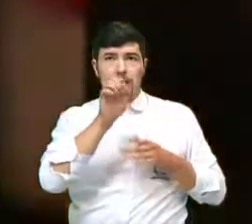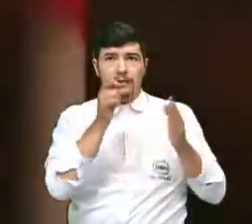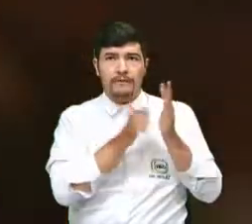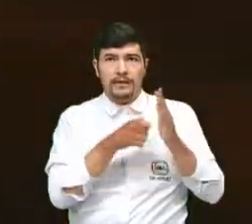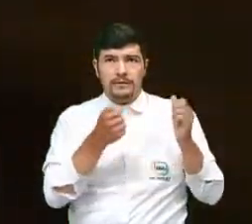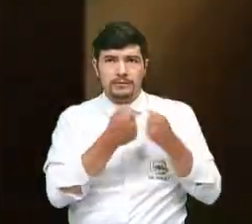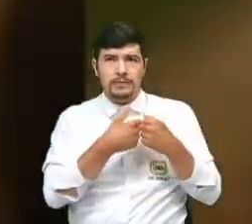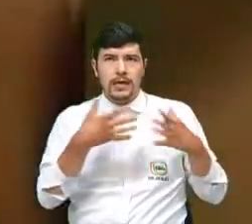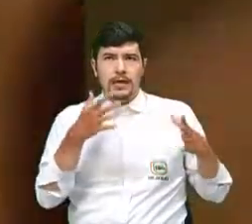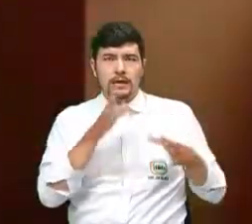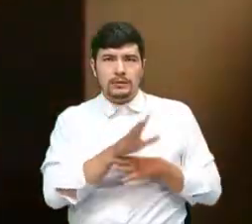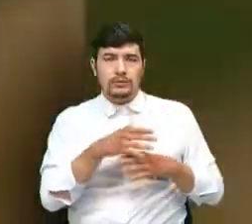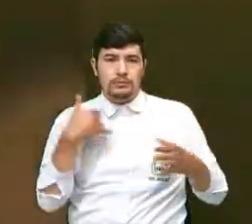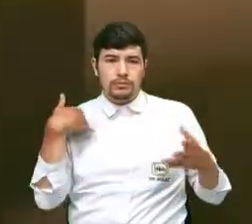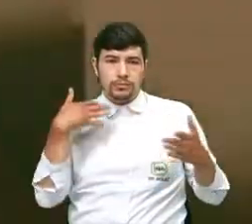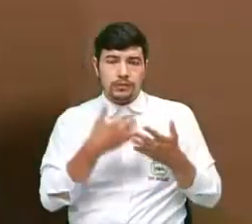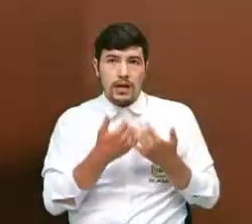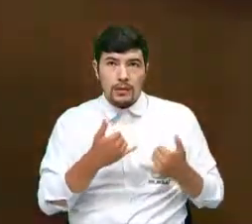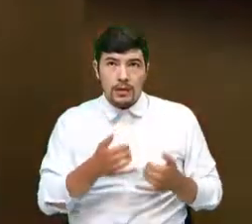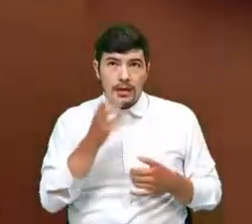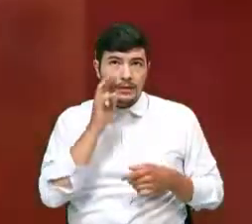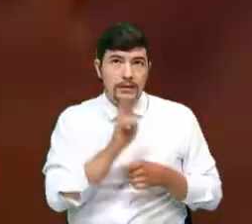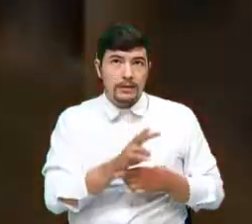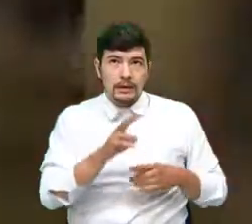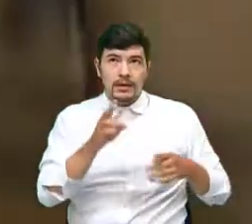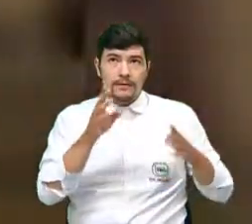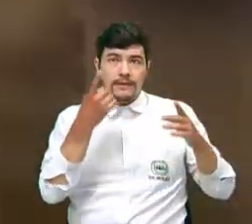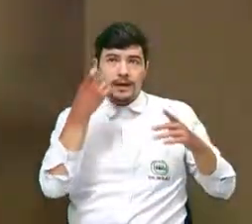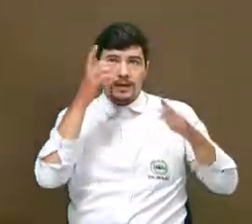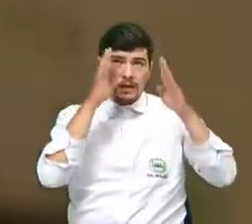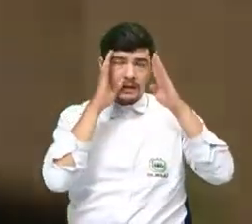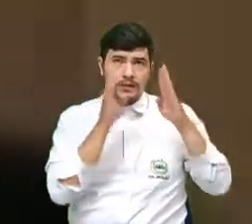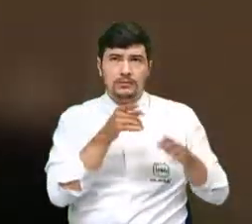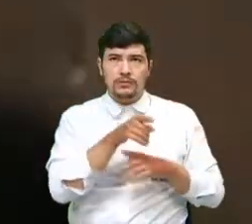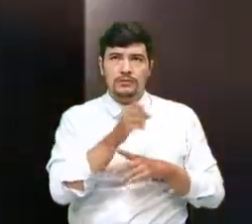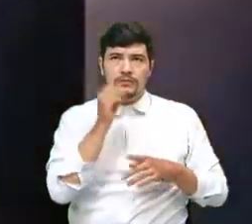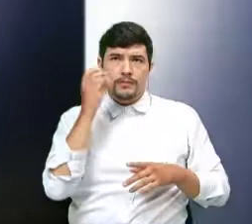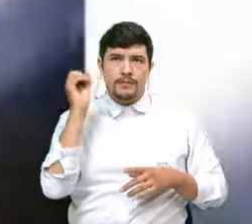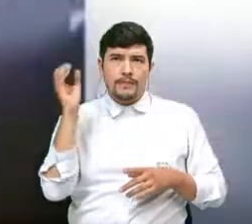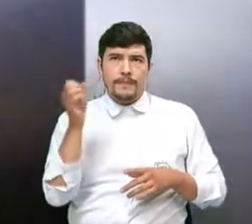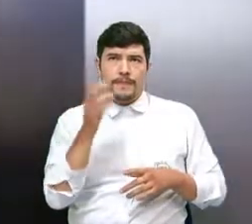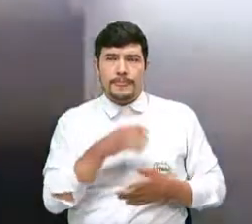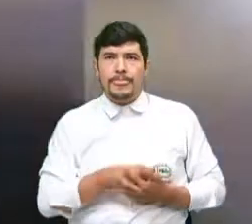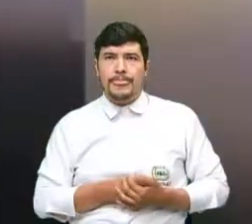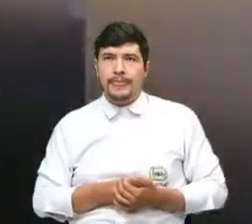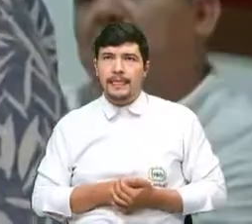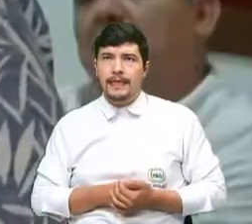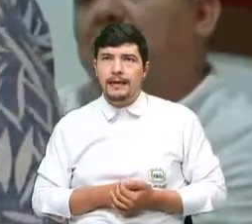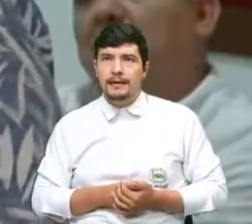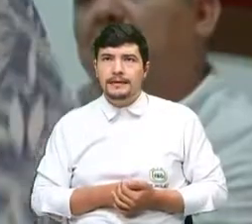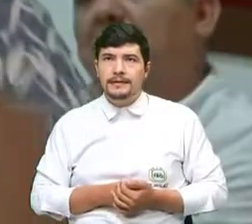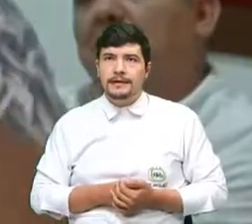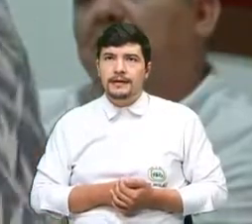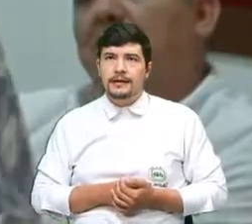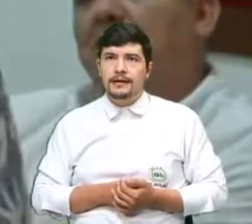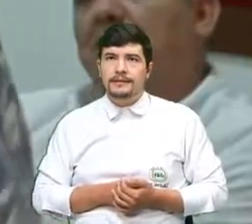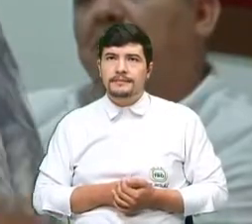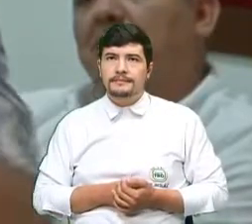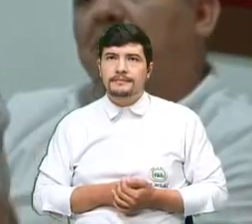en accidentes de tránsito, en donde se veía involucrada la imprudencia de los conductores de las ambulancias. Son